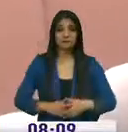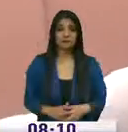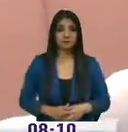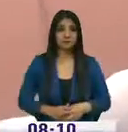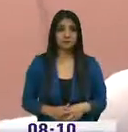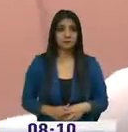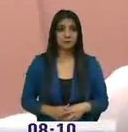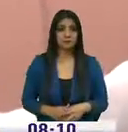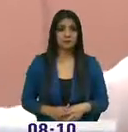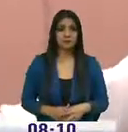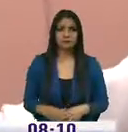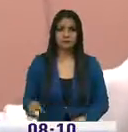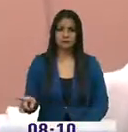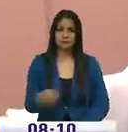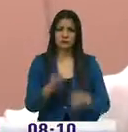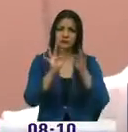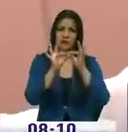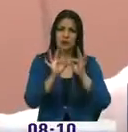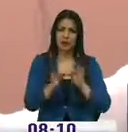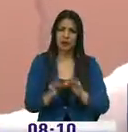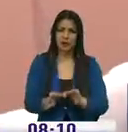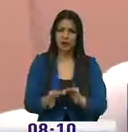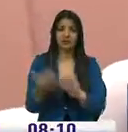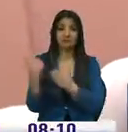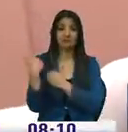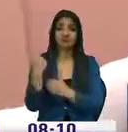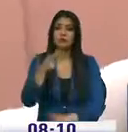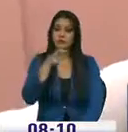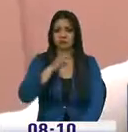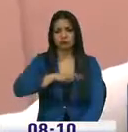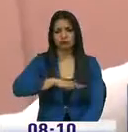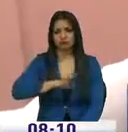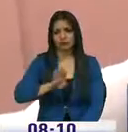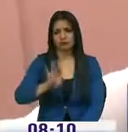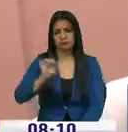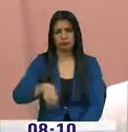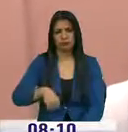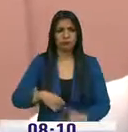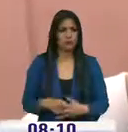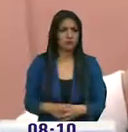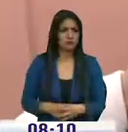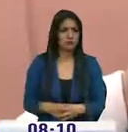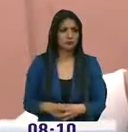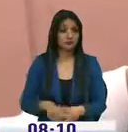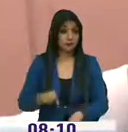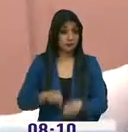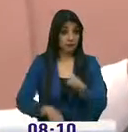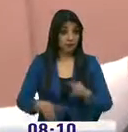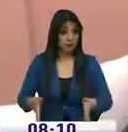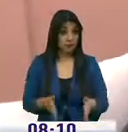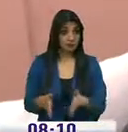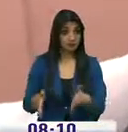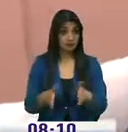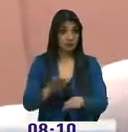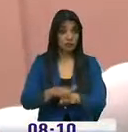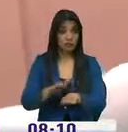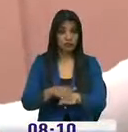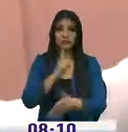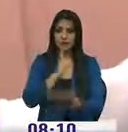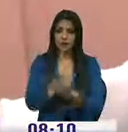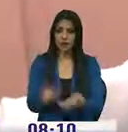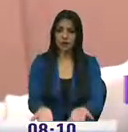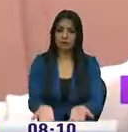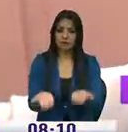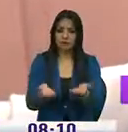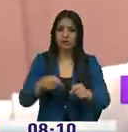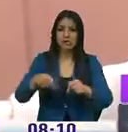¿Cuál? ¿Usted de qué arregla? No sé, creo que esto le compete al municipio. ¿Y además puede dañarse hasta la calle por el agua infiltrada? Claro, sabe